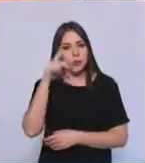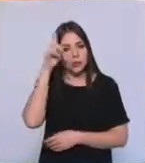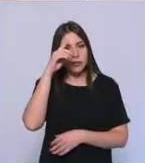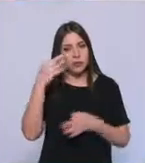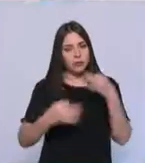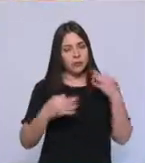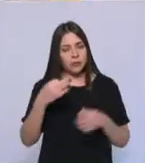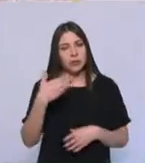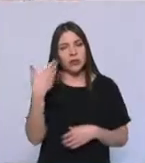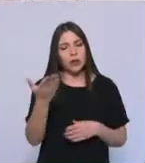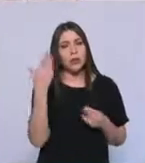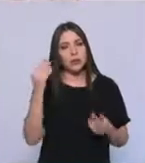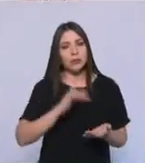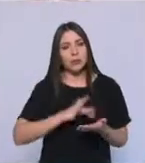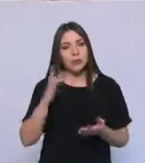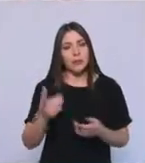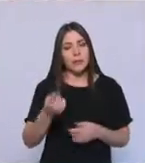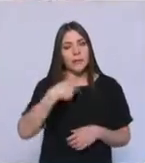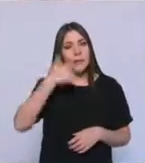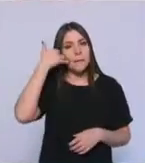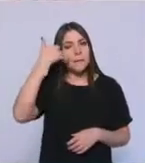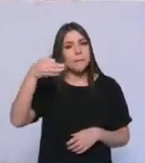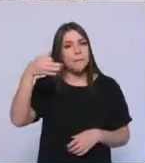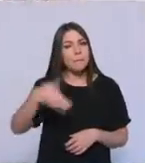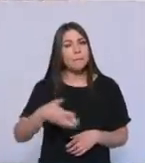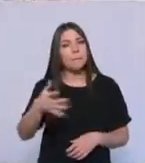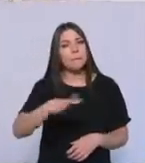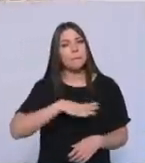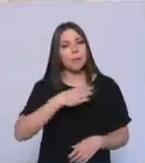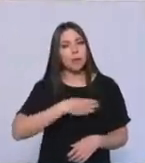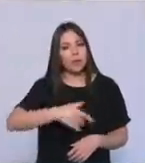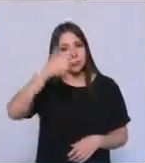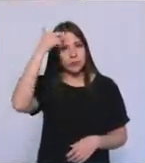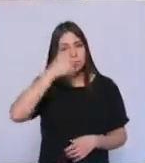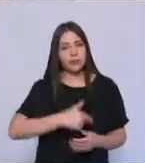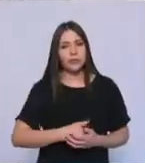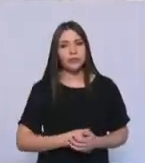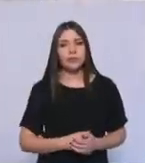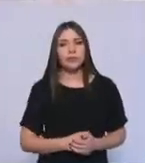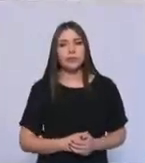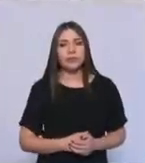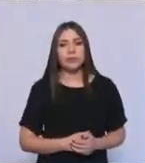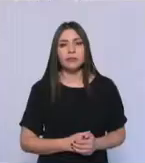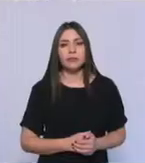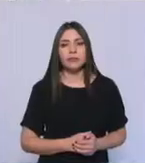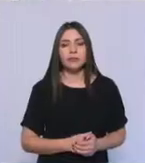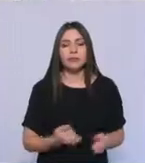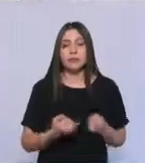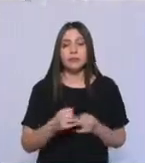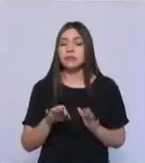México, pues muchísimas gracias por tomarnos la llamada. Que tenga usted una excelente noche. Igualmente, y a la orden cuando guste. Gracias.